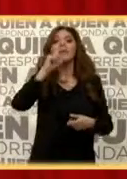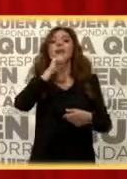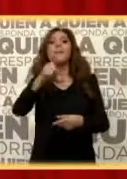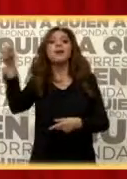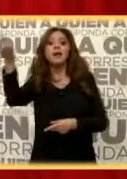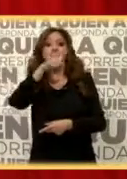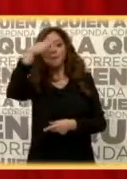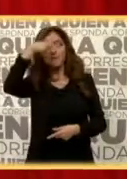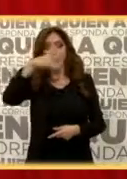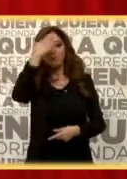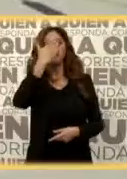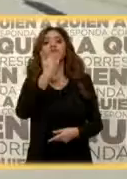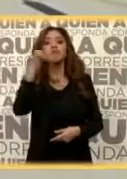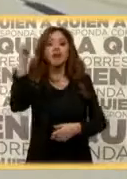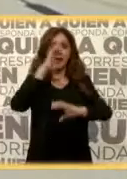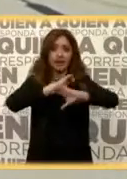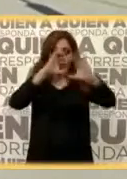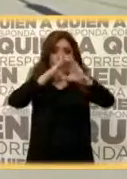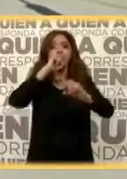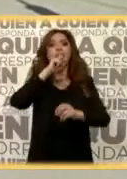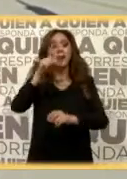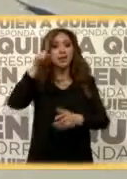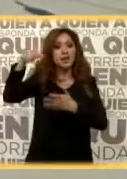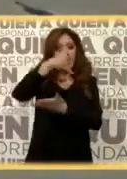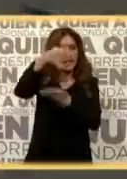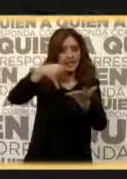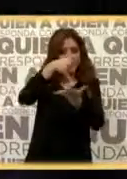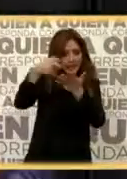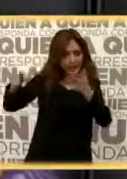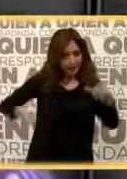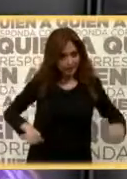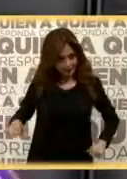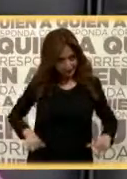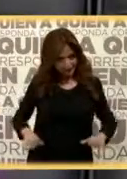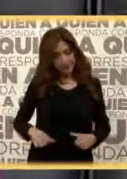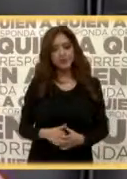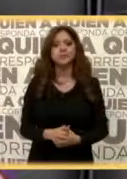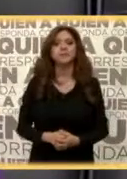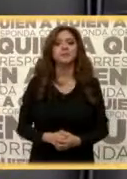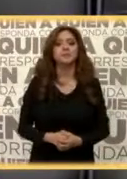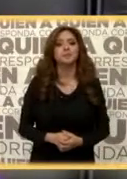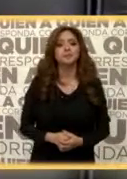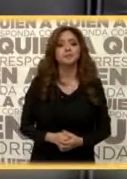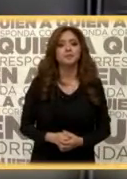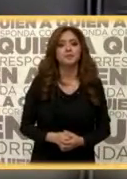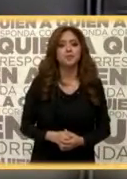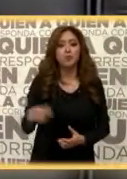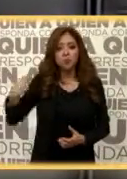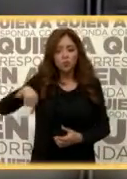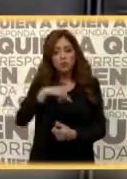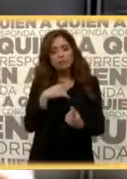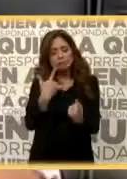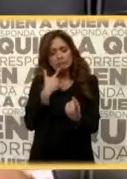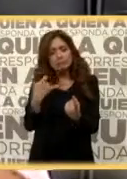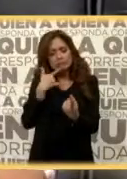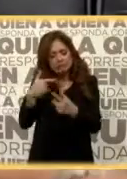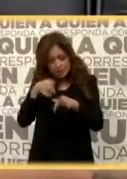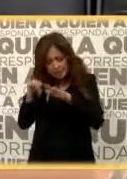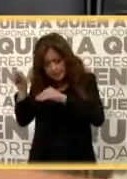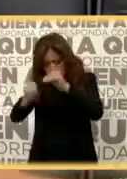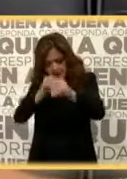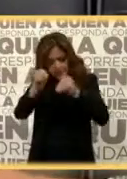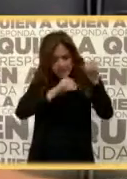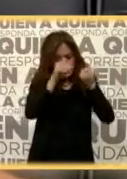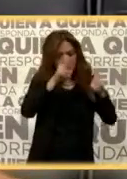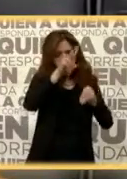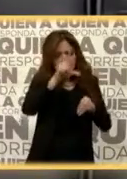México Tiene Talento y los atrevidos retos de la isla. Se trabajó muy duro en lograr esta villa. Por supuesto, la teníamos